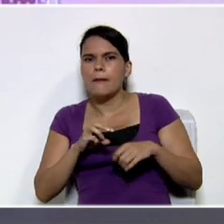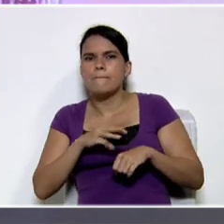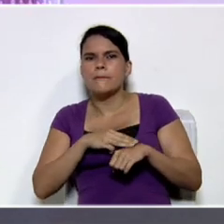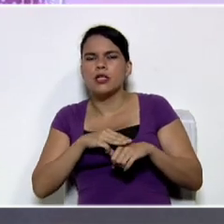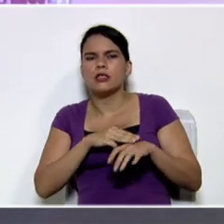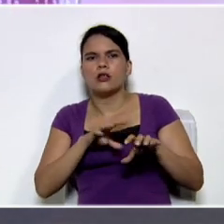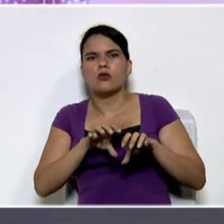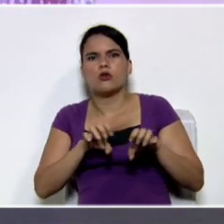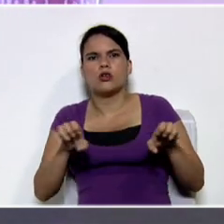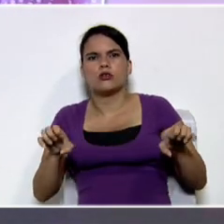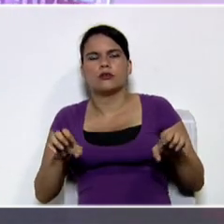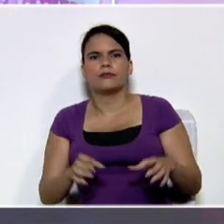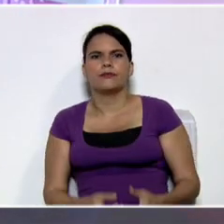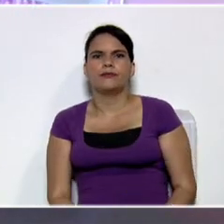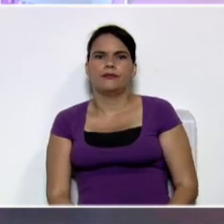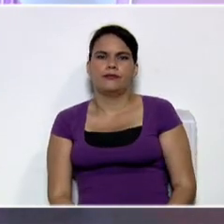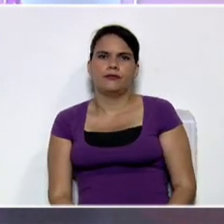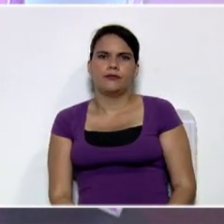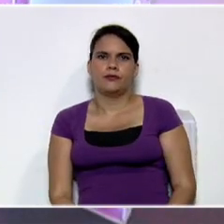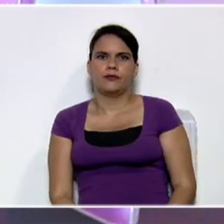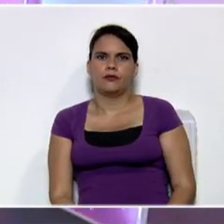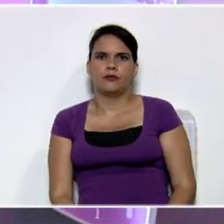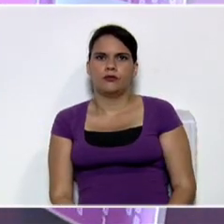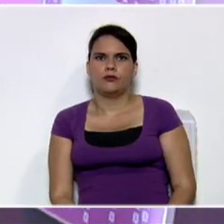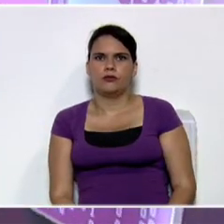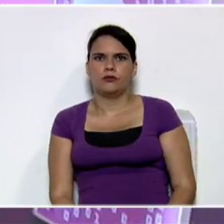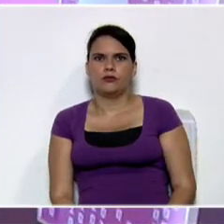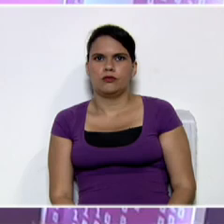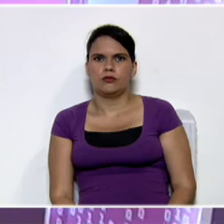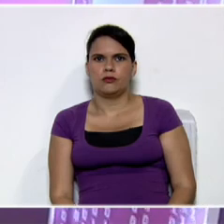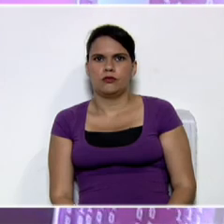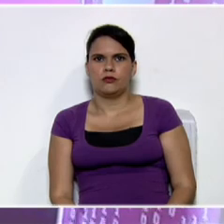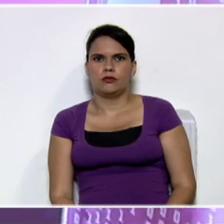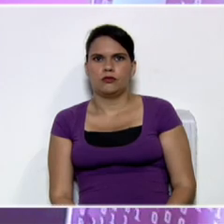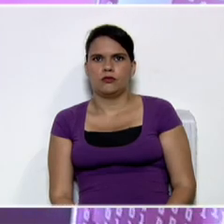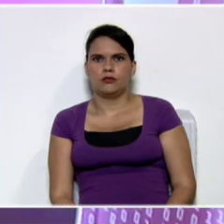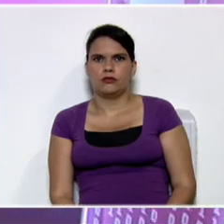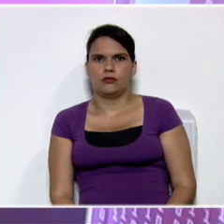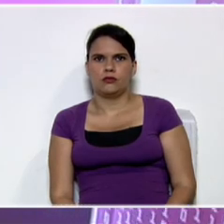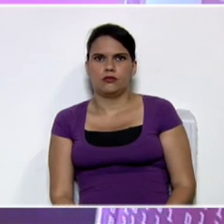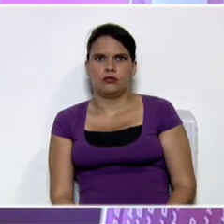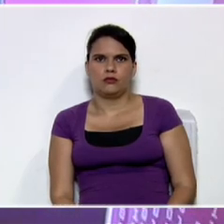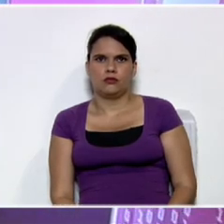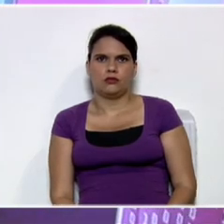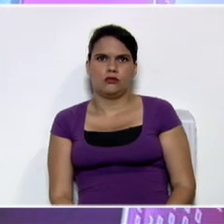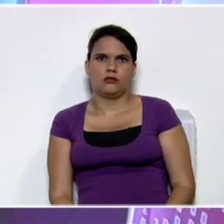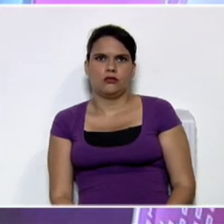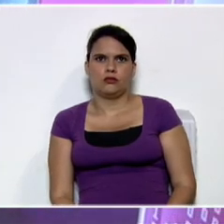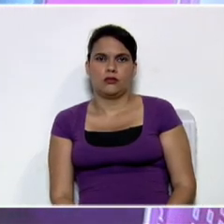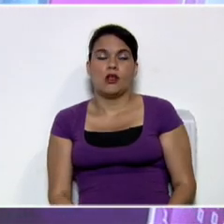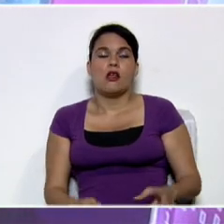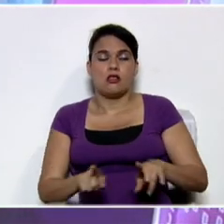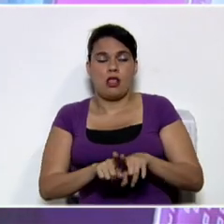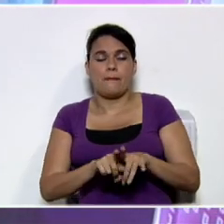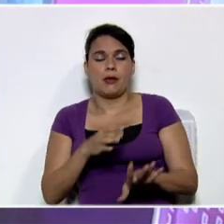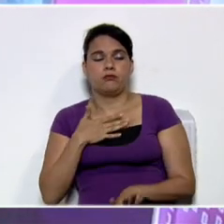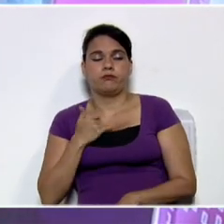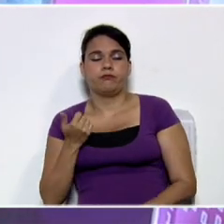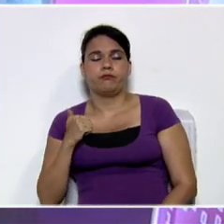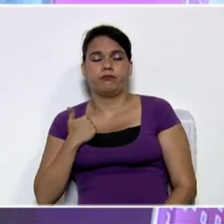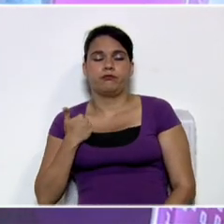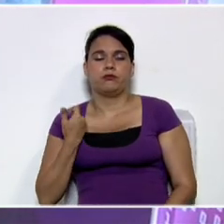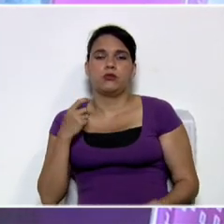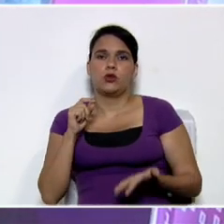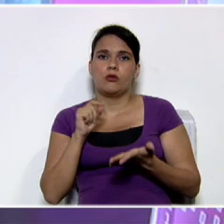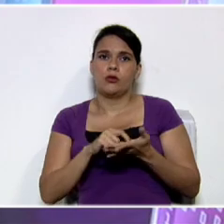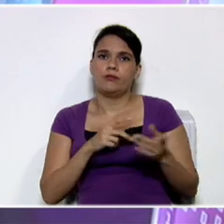me.gov.be, que es la página web oficial del Ministerio del Poder Popular para la Educación. También quiero aprovechar estos